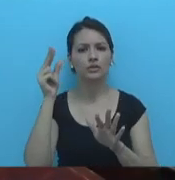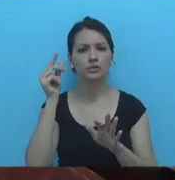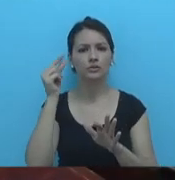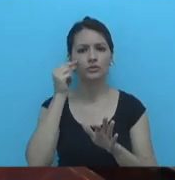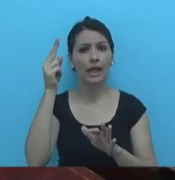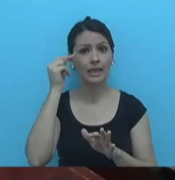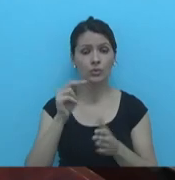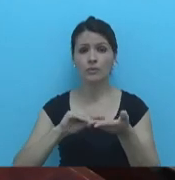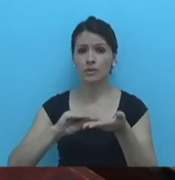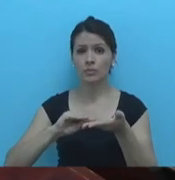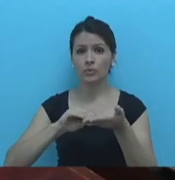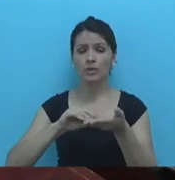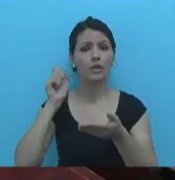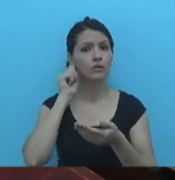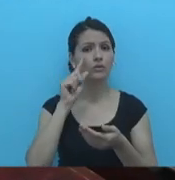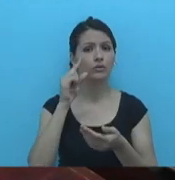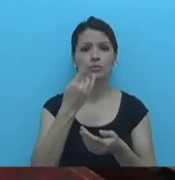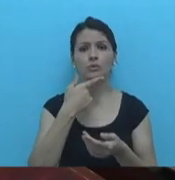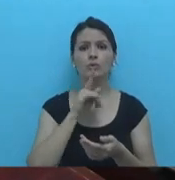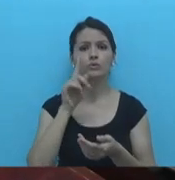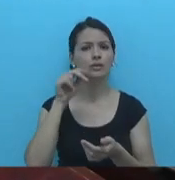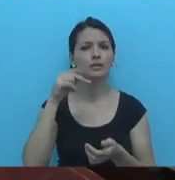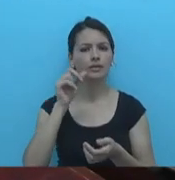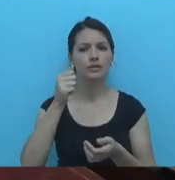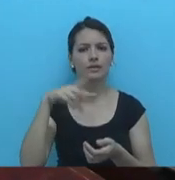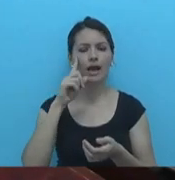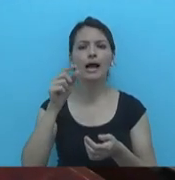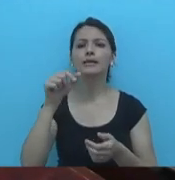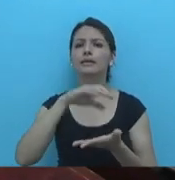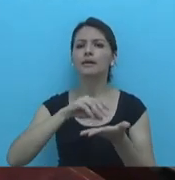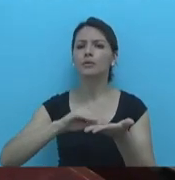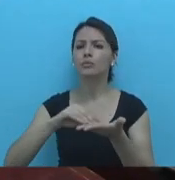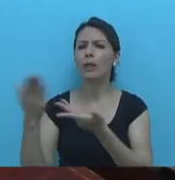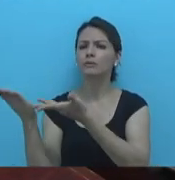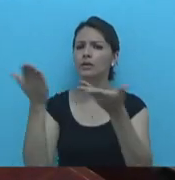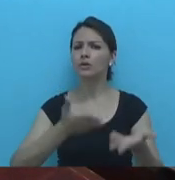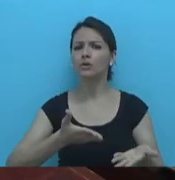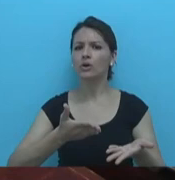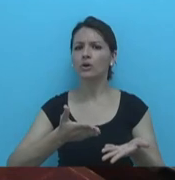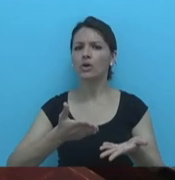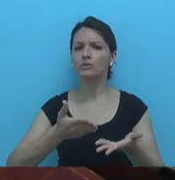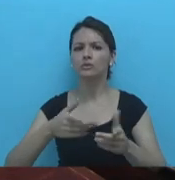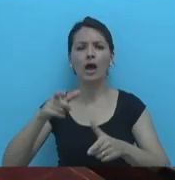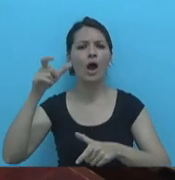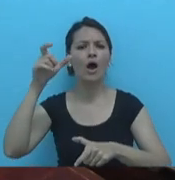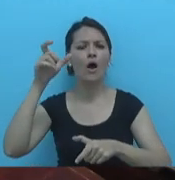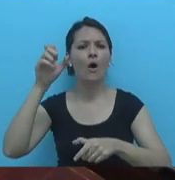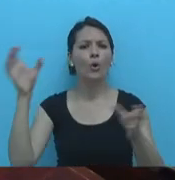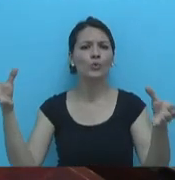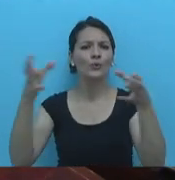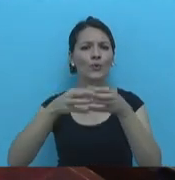33.839 del diputado Rubén Giustiniani, por el cual esta Cámara declara su reconocimiento a la murga La Cotorra en su